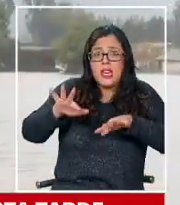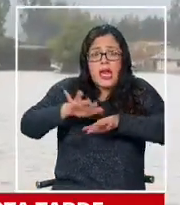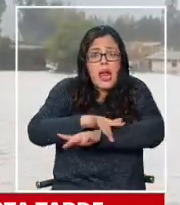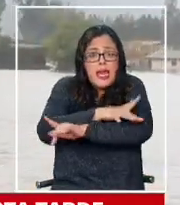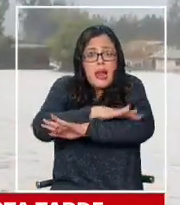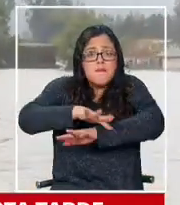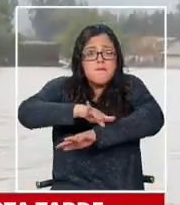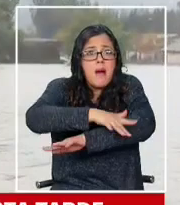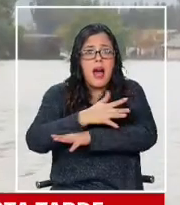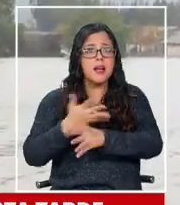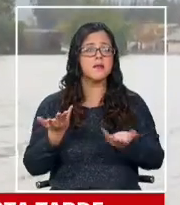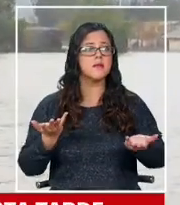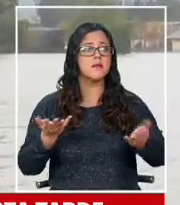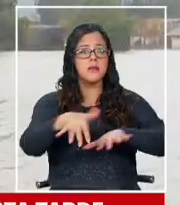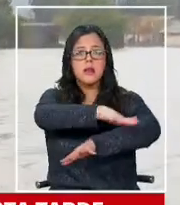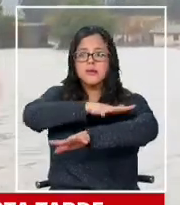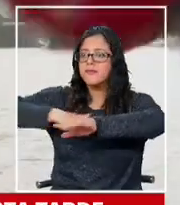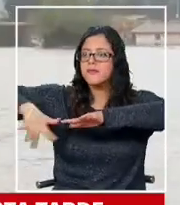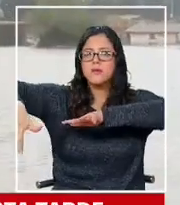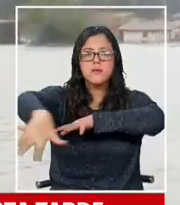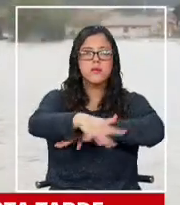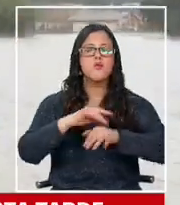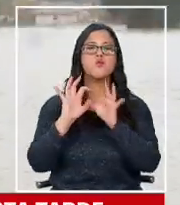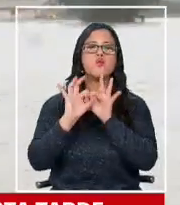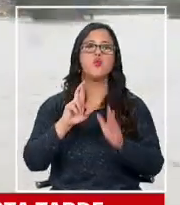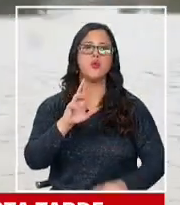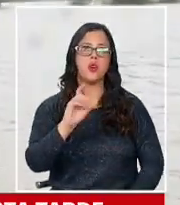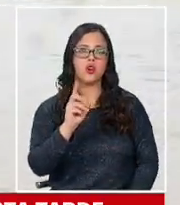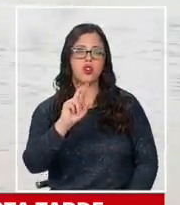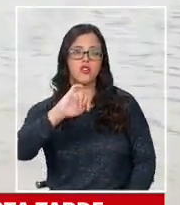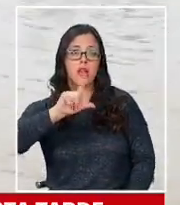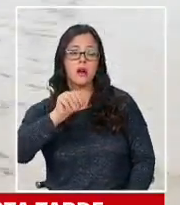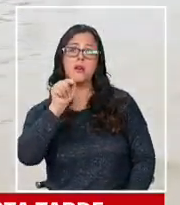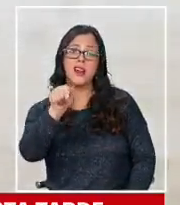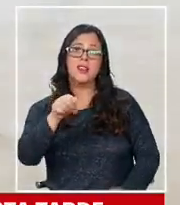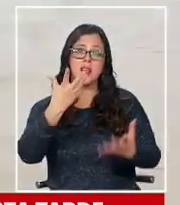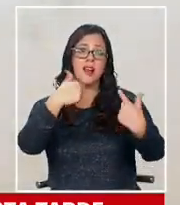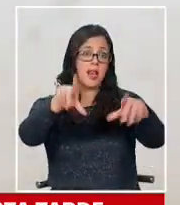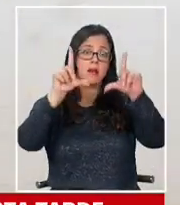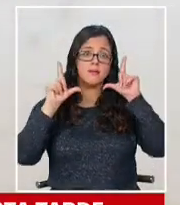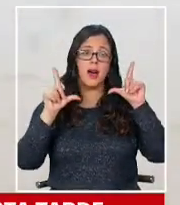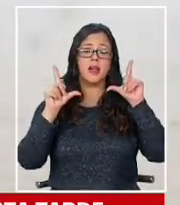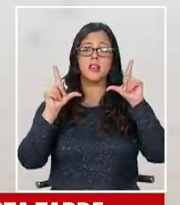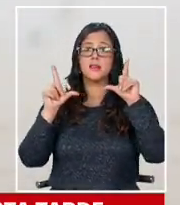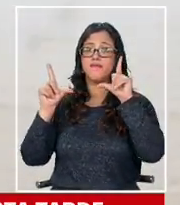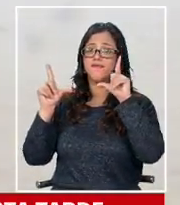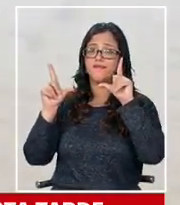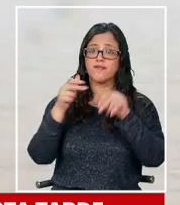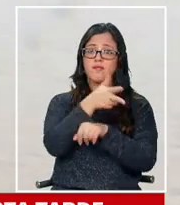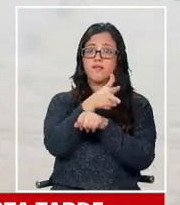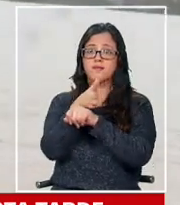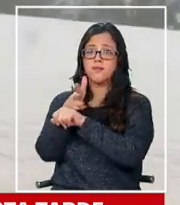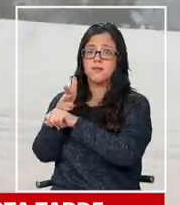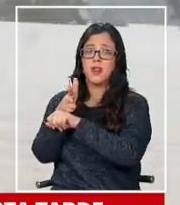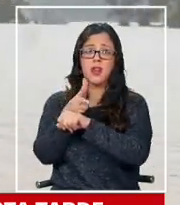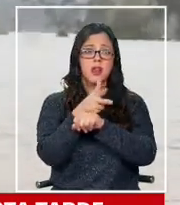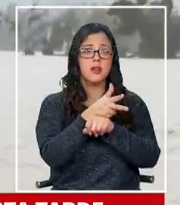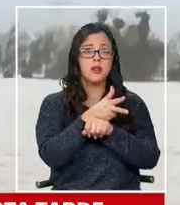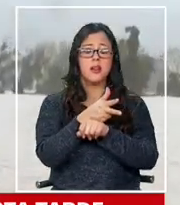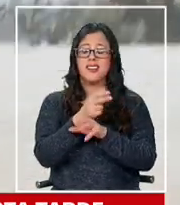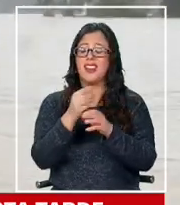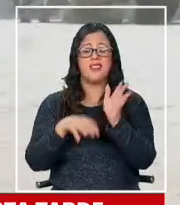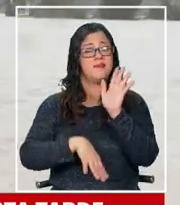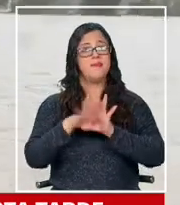verdad, agua por todos lados. Muchísimas gracias, Rodrigo. Bueno, esa es la postal, los dejamos con esta imagen que obviamente es una de las